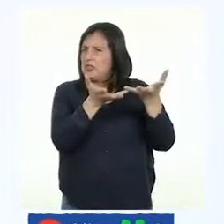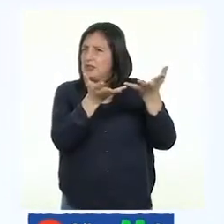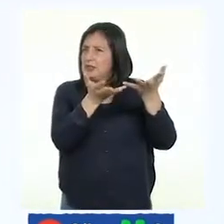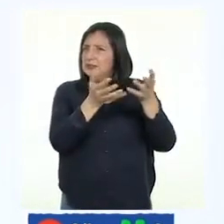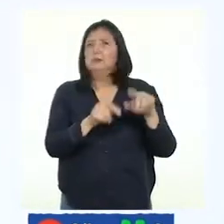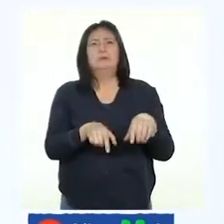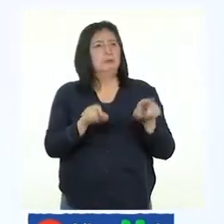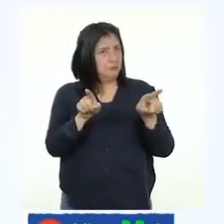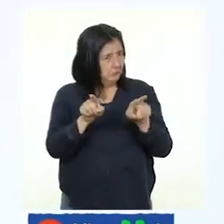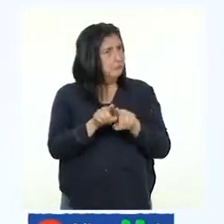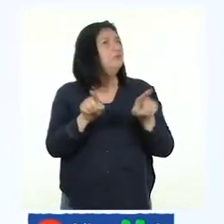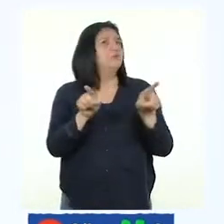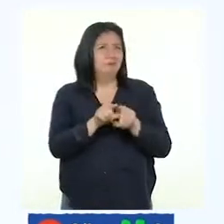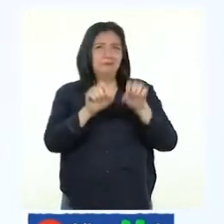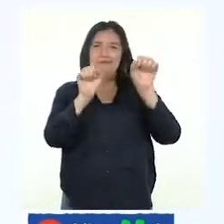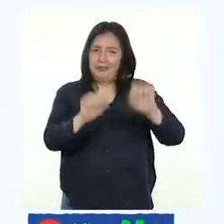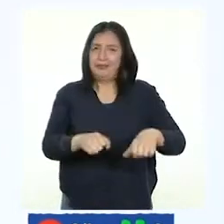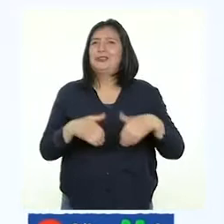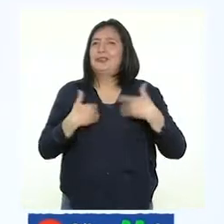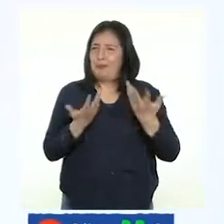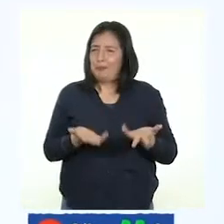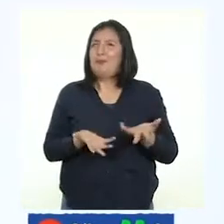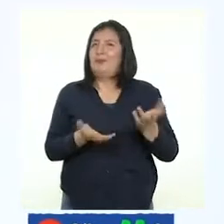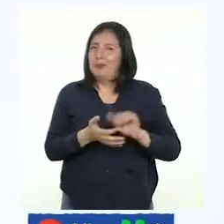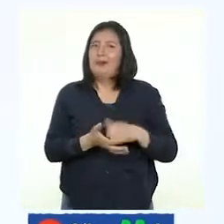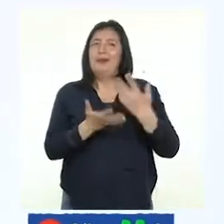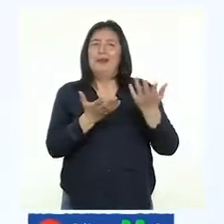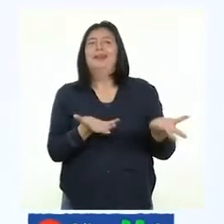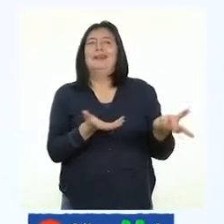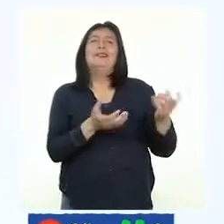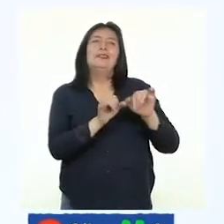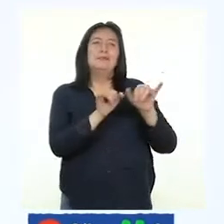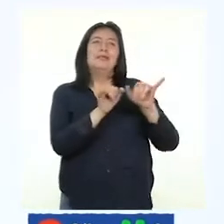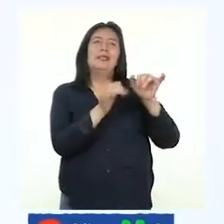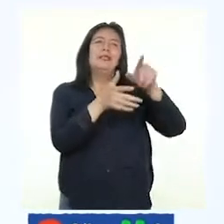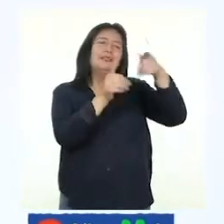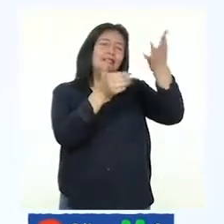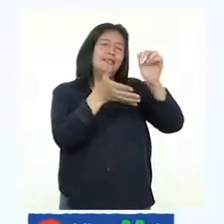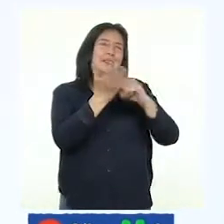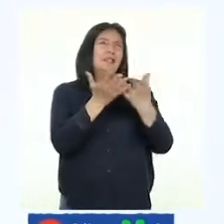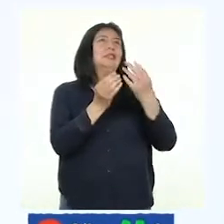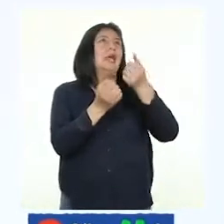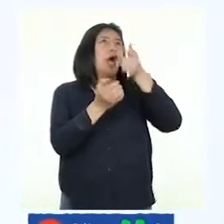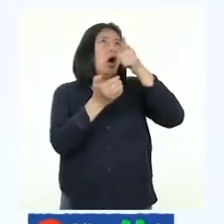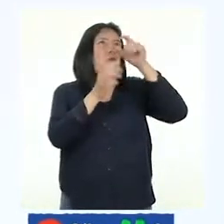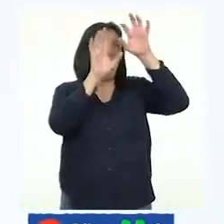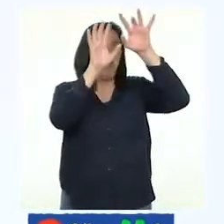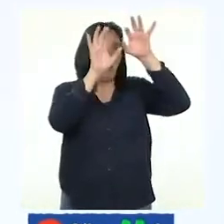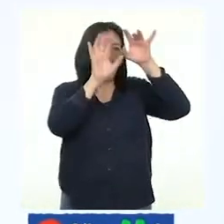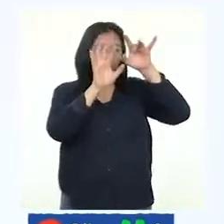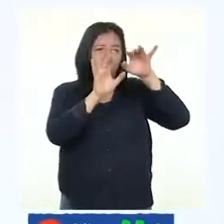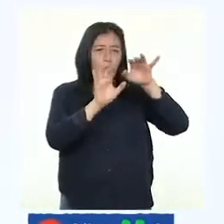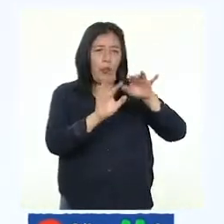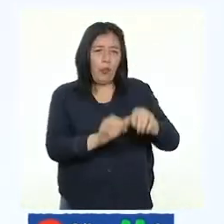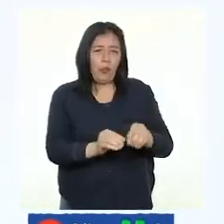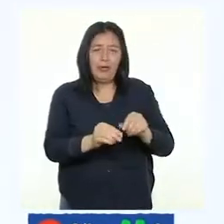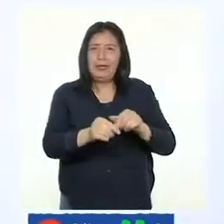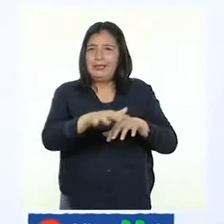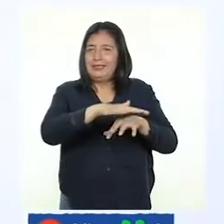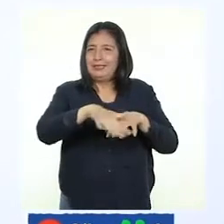Las precipitaciones también son un elemento del clima. Son partículas de agua que caen sobre la